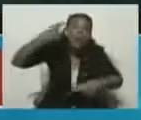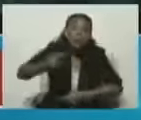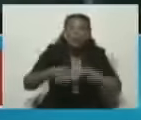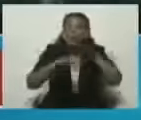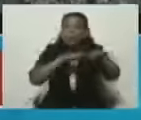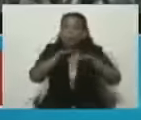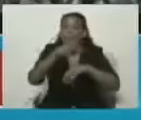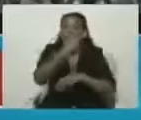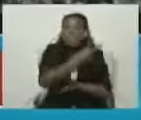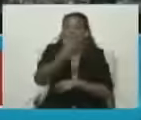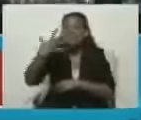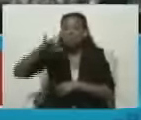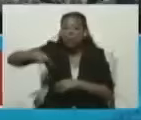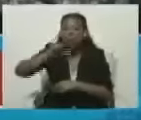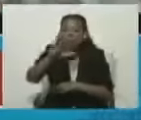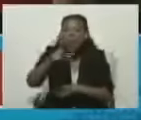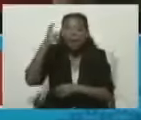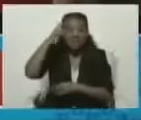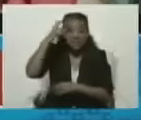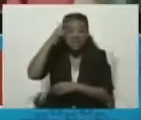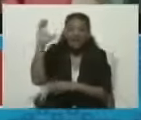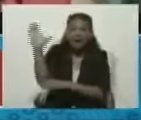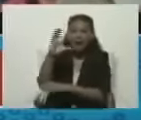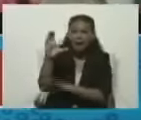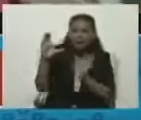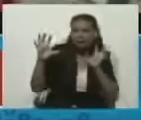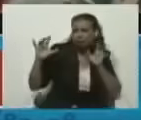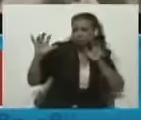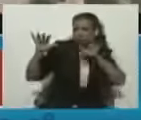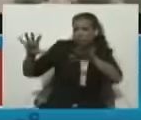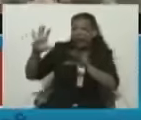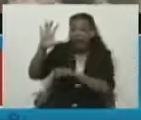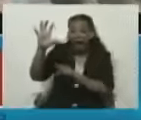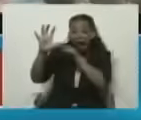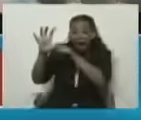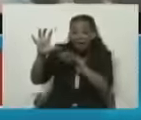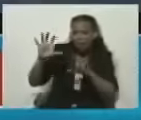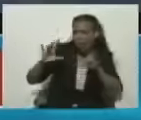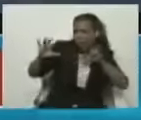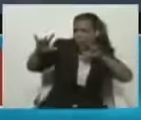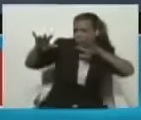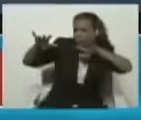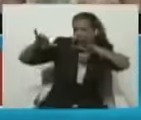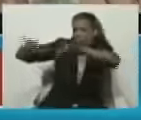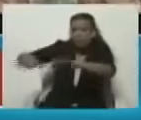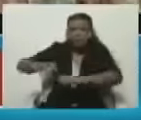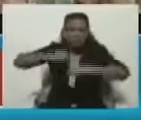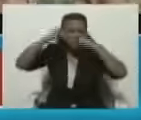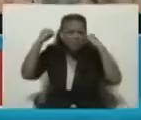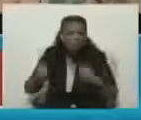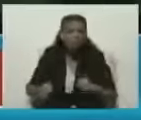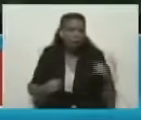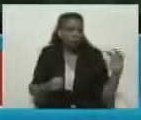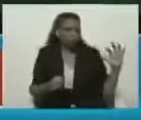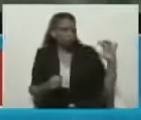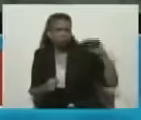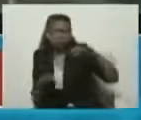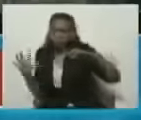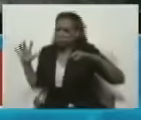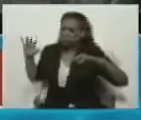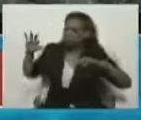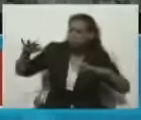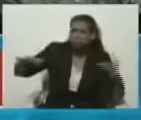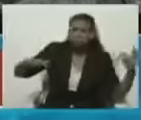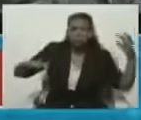jueves 25 de julio, día de Caracas, vamos a tomar con todo el pueblo la Gran